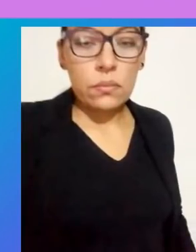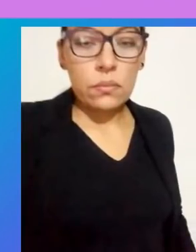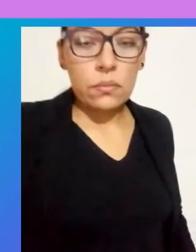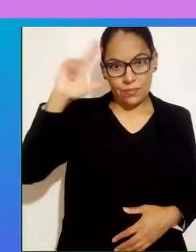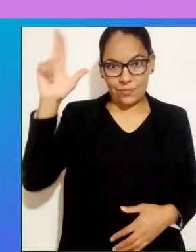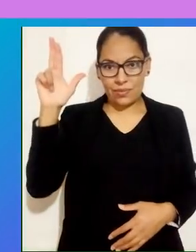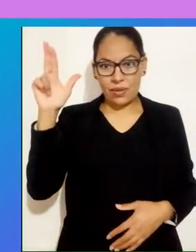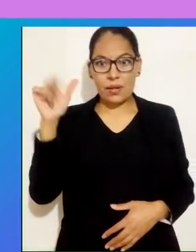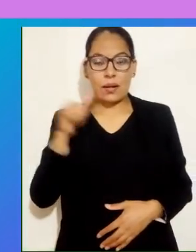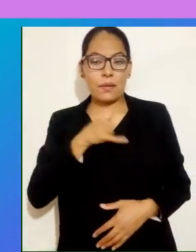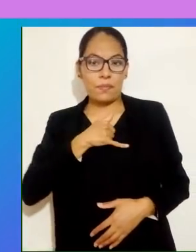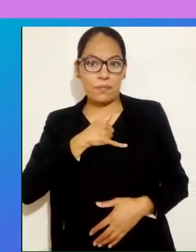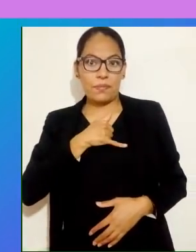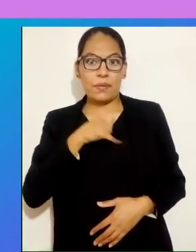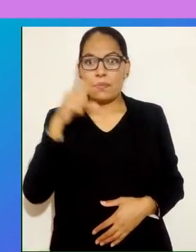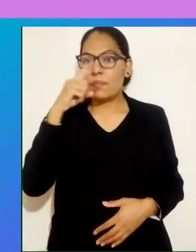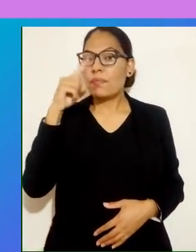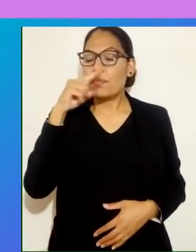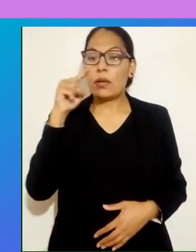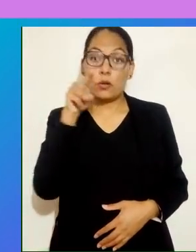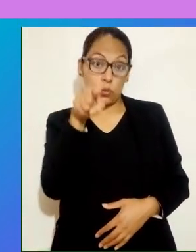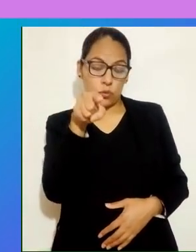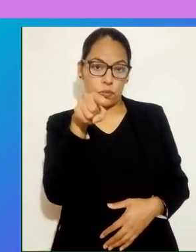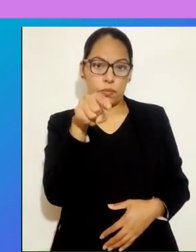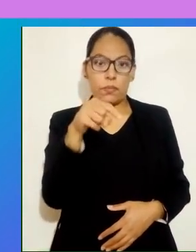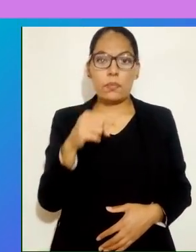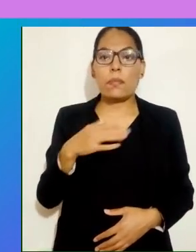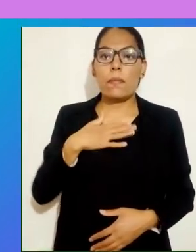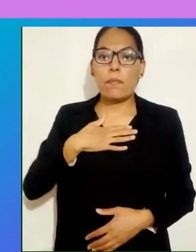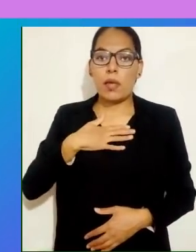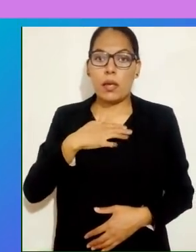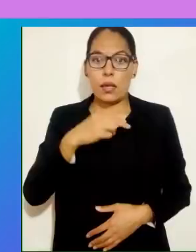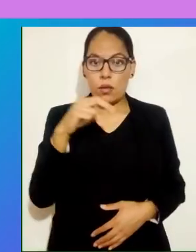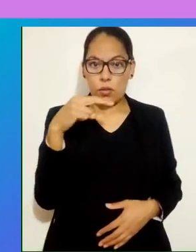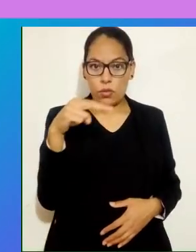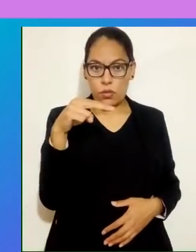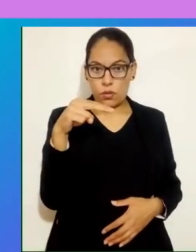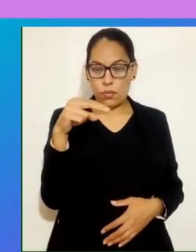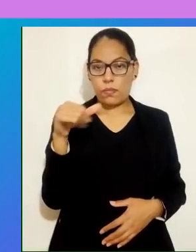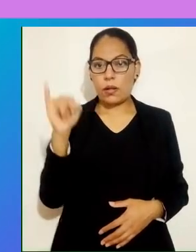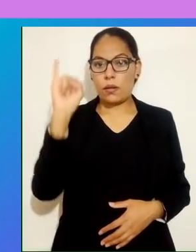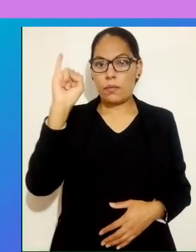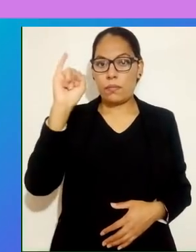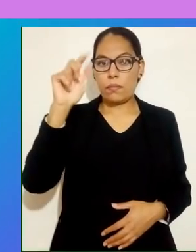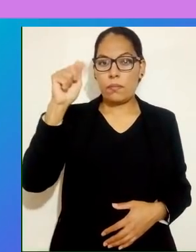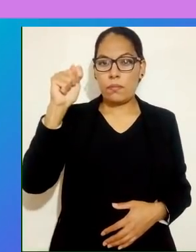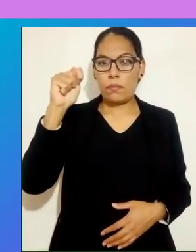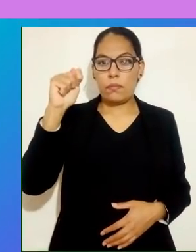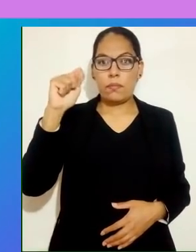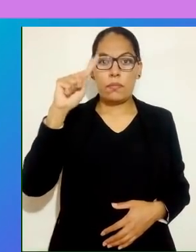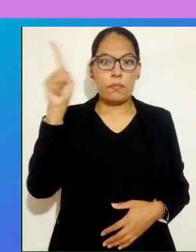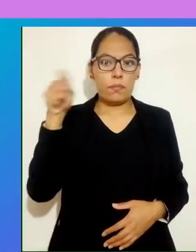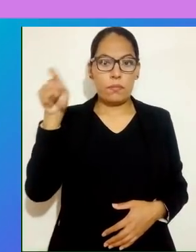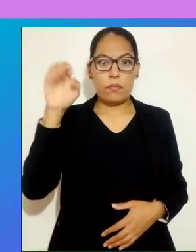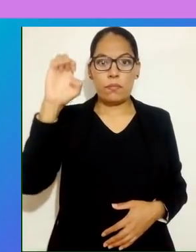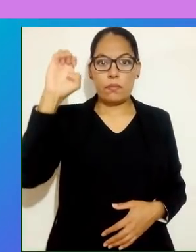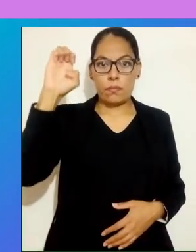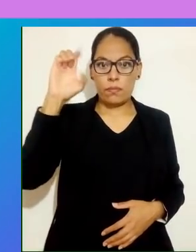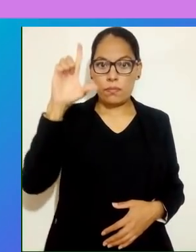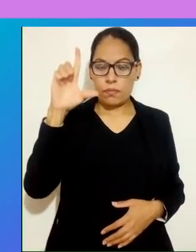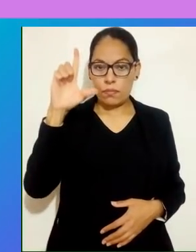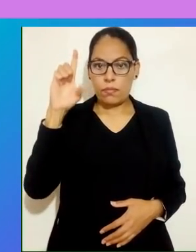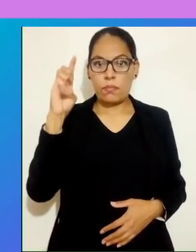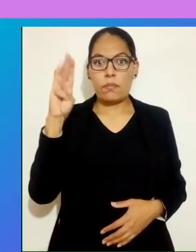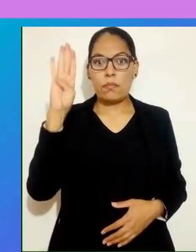El día de hoy me tocará ser su asesor. Me presento, soy la psicóloga Itzel Ferzuli Bush. Pertenezco